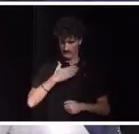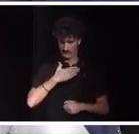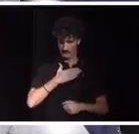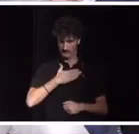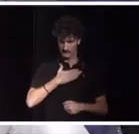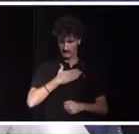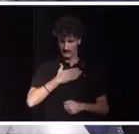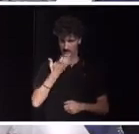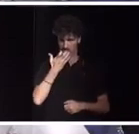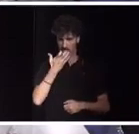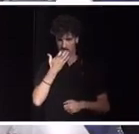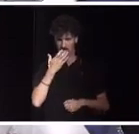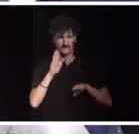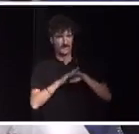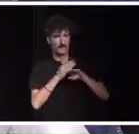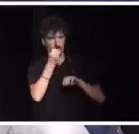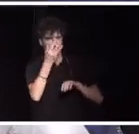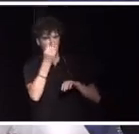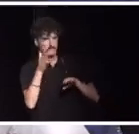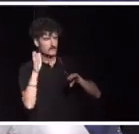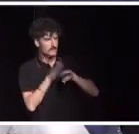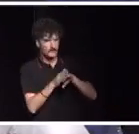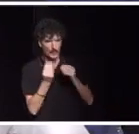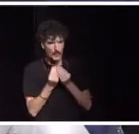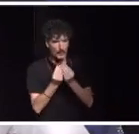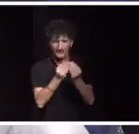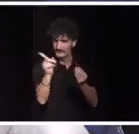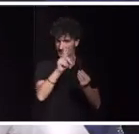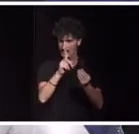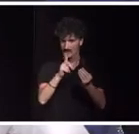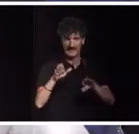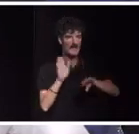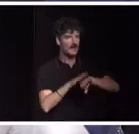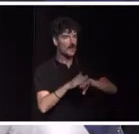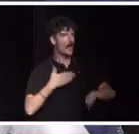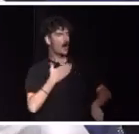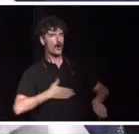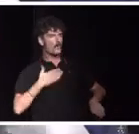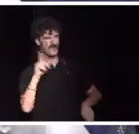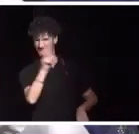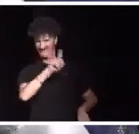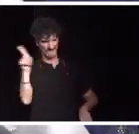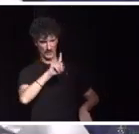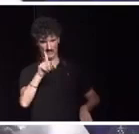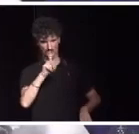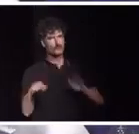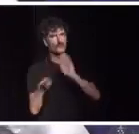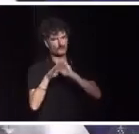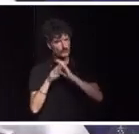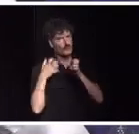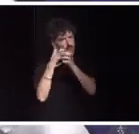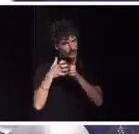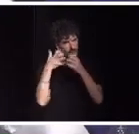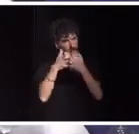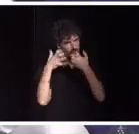ser subalternos al Partido Socialista, pero tampoco por ser una izquierda cómoda, al modo que lo son los verdes alemanes.